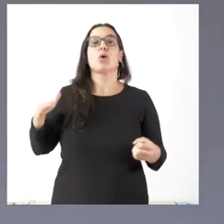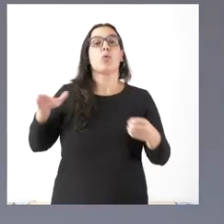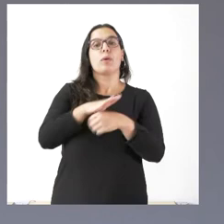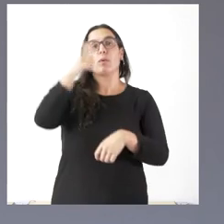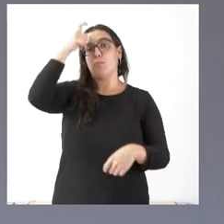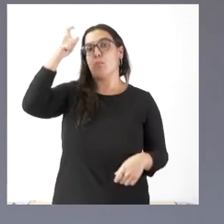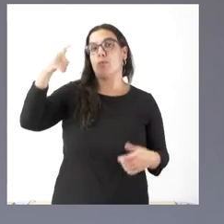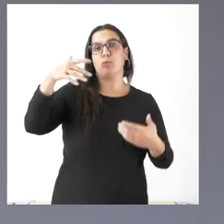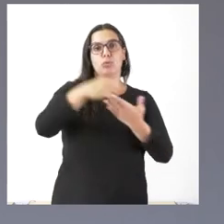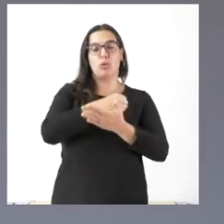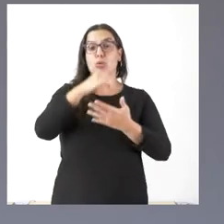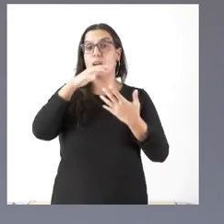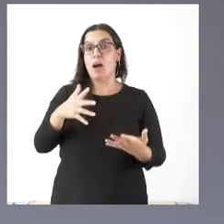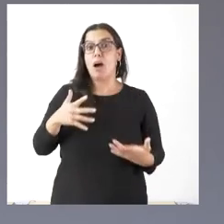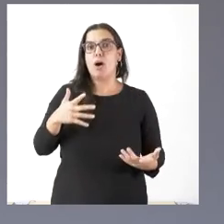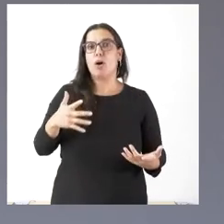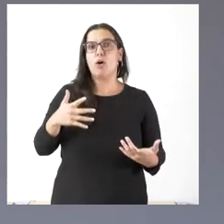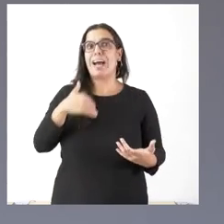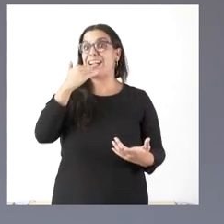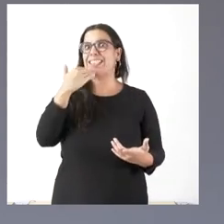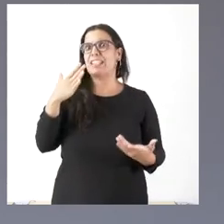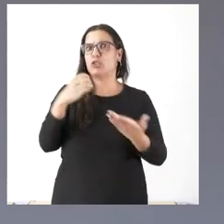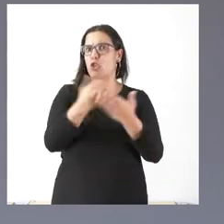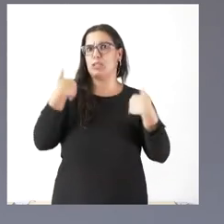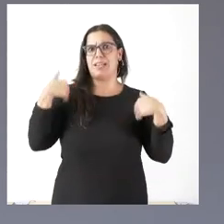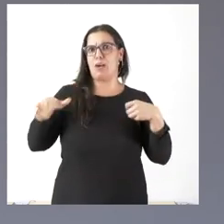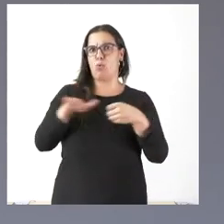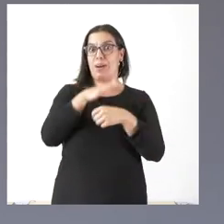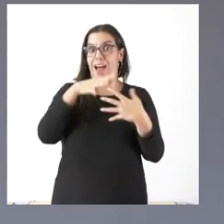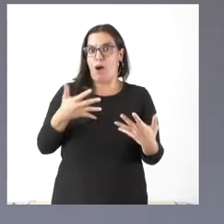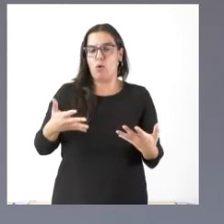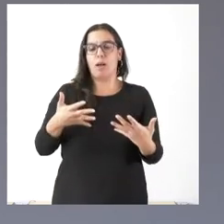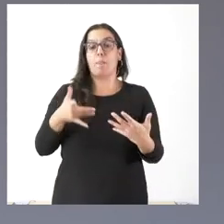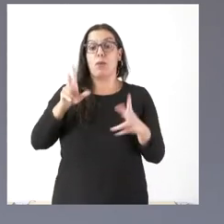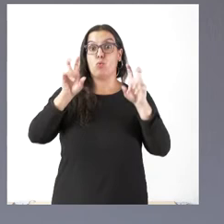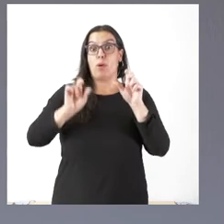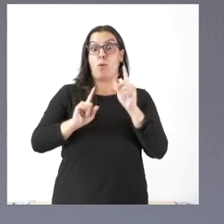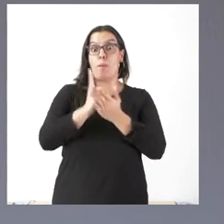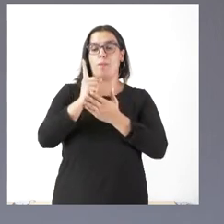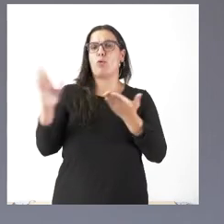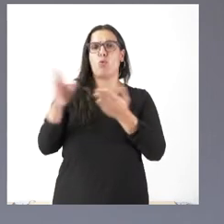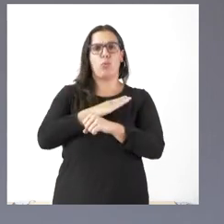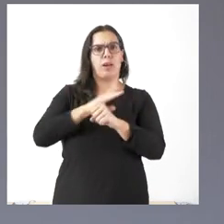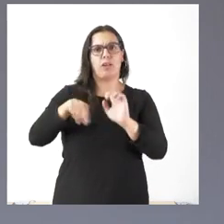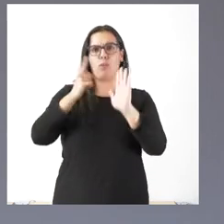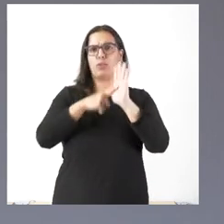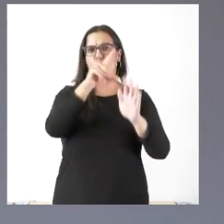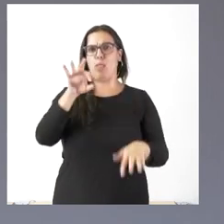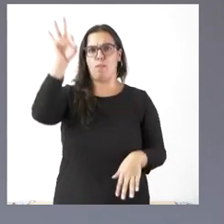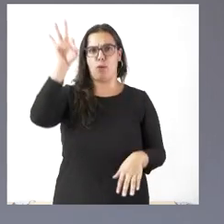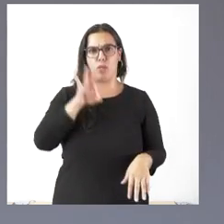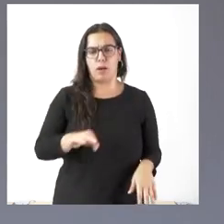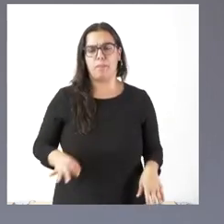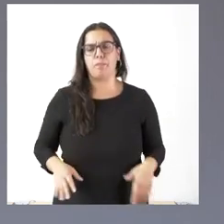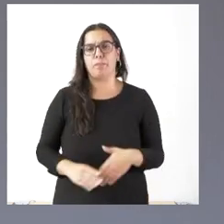municipios. Ahora llegamos a la práctica totalidad de todos ellos y con este nuevo mapa llegaremos. Por supuesto, vamos a complementar